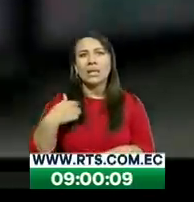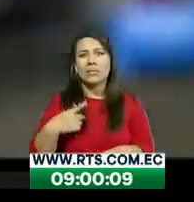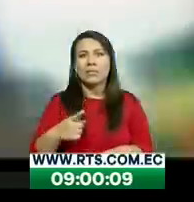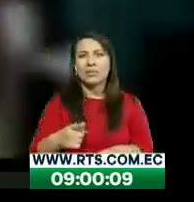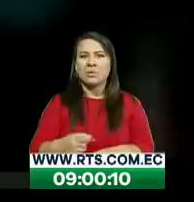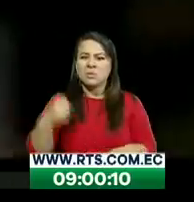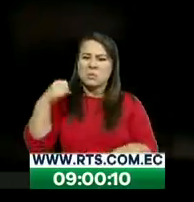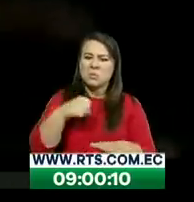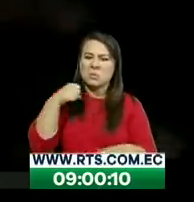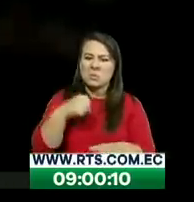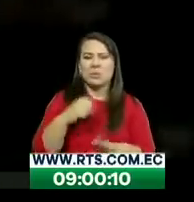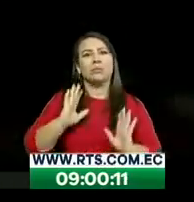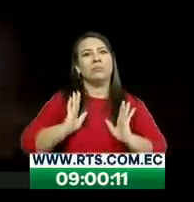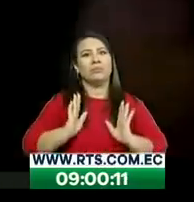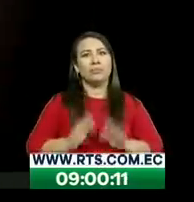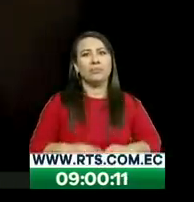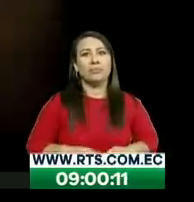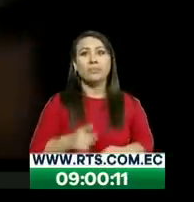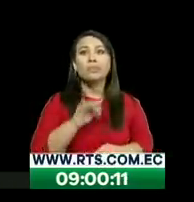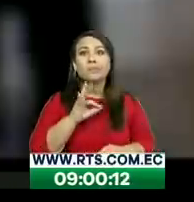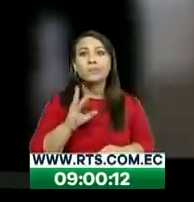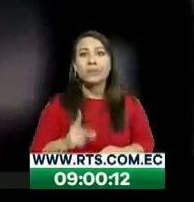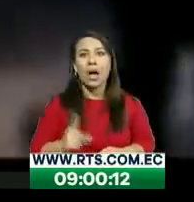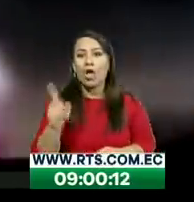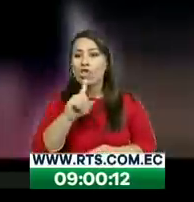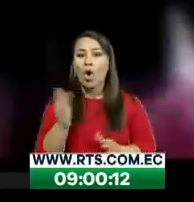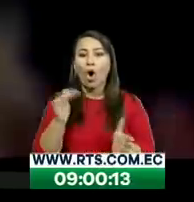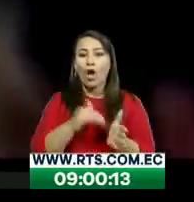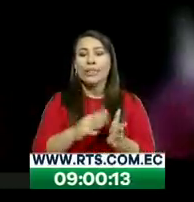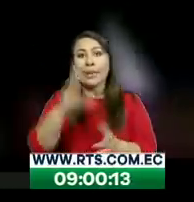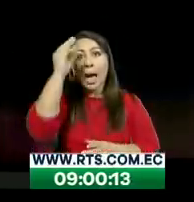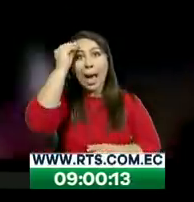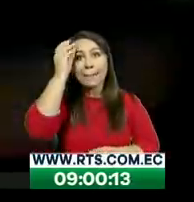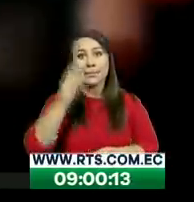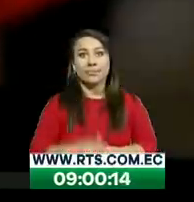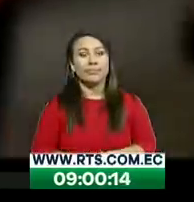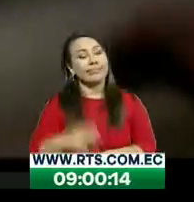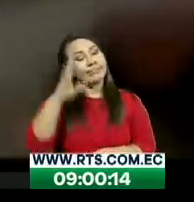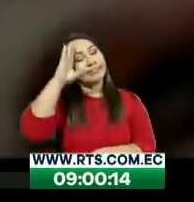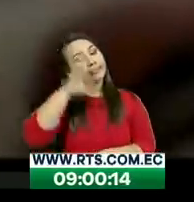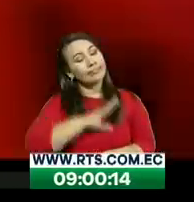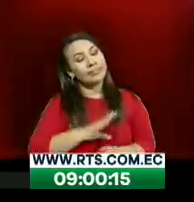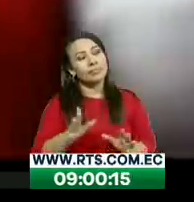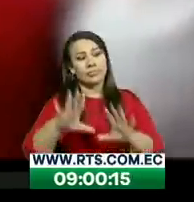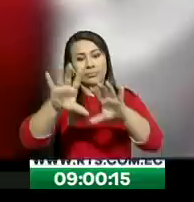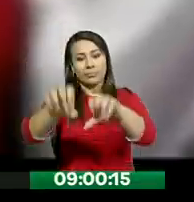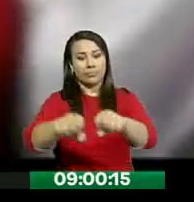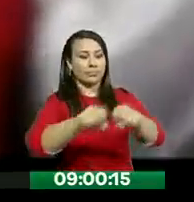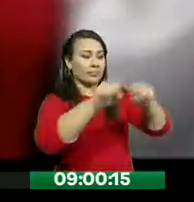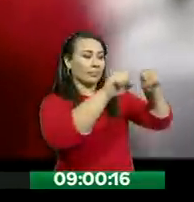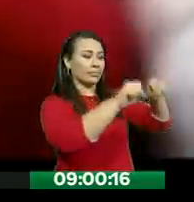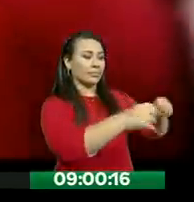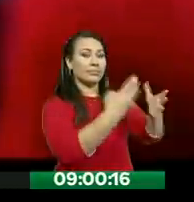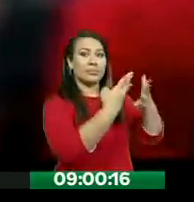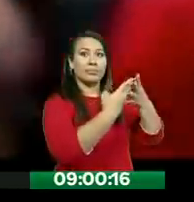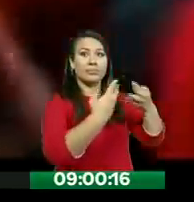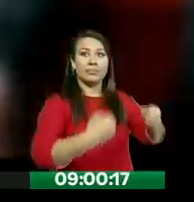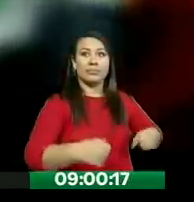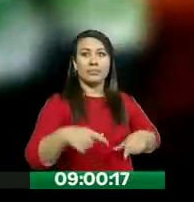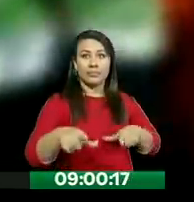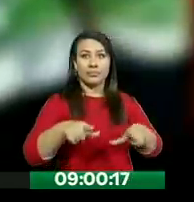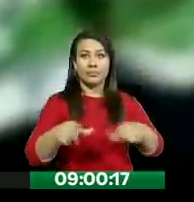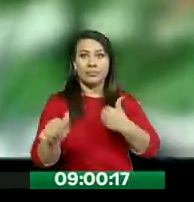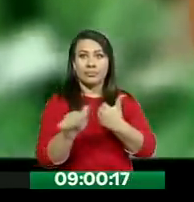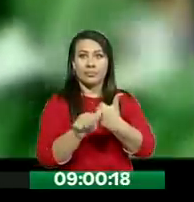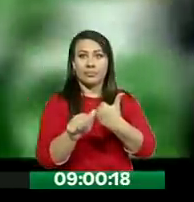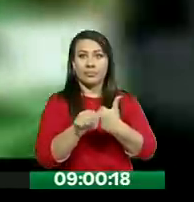que está funcionando. La vía de ingreso a la Marta Bucarán solo estaba funcionando de ingreso, y la vía de salida, que es la avenida